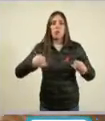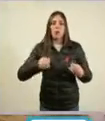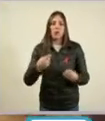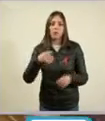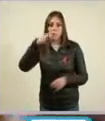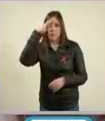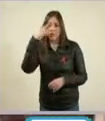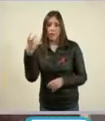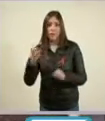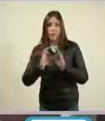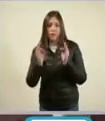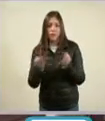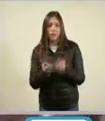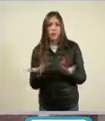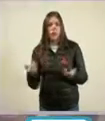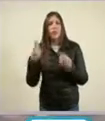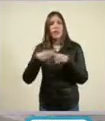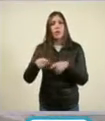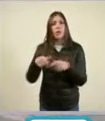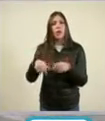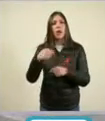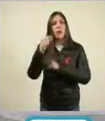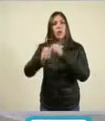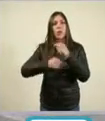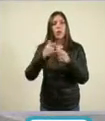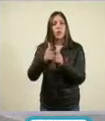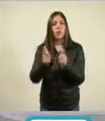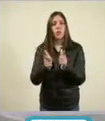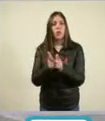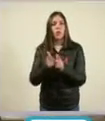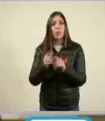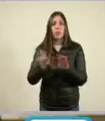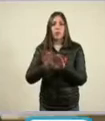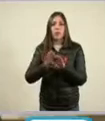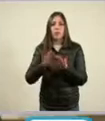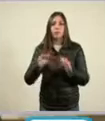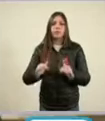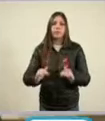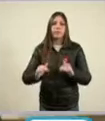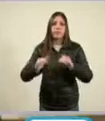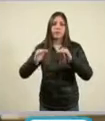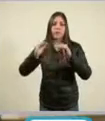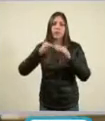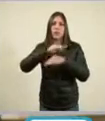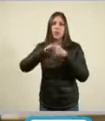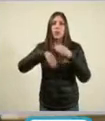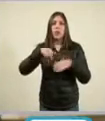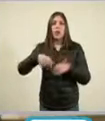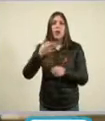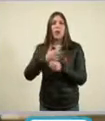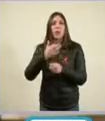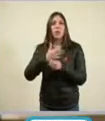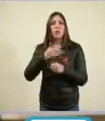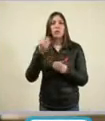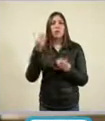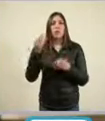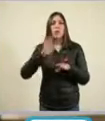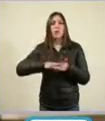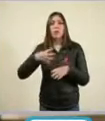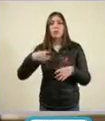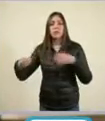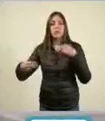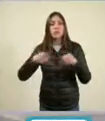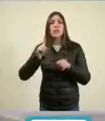Y obviamente el grupo que ha crecido a nivel contagios, pues son los adolescentes